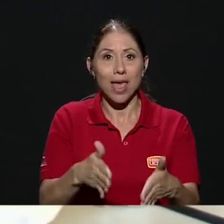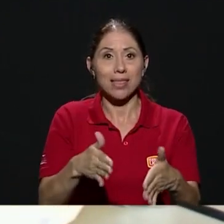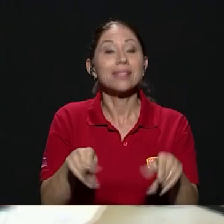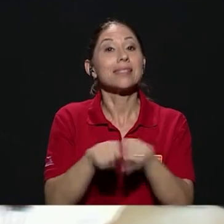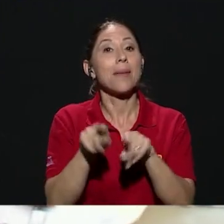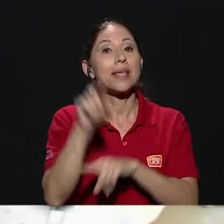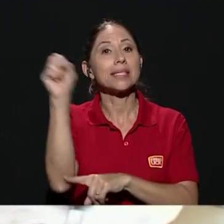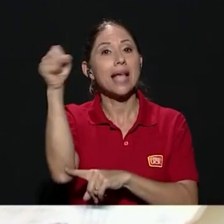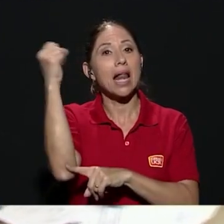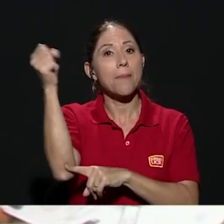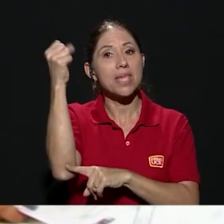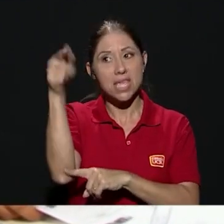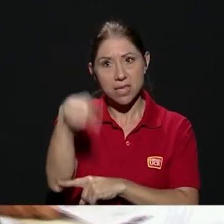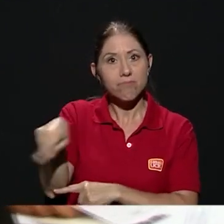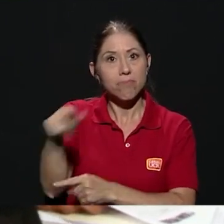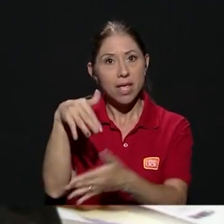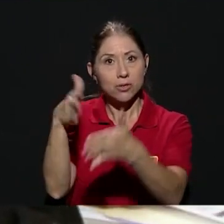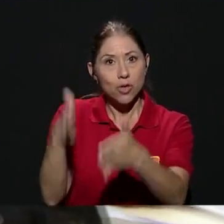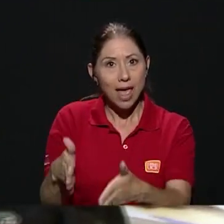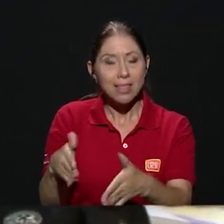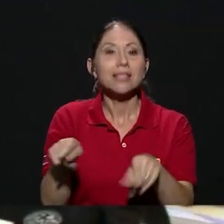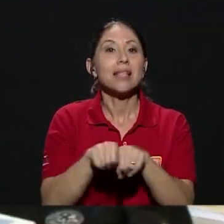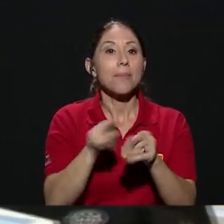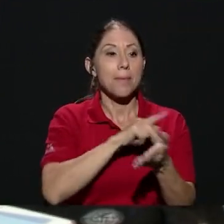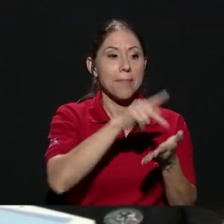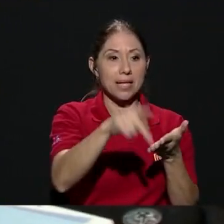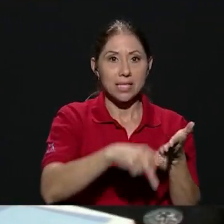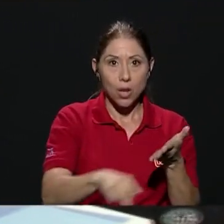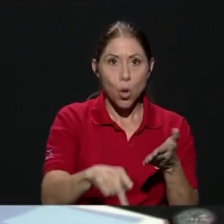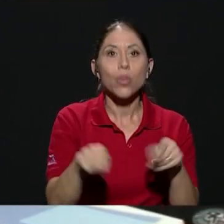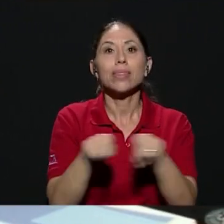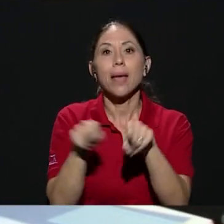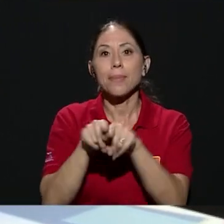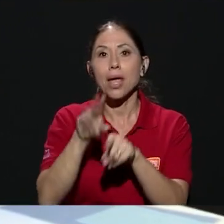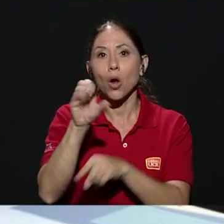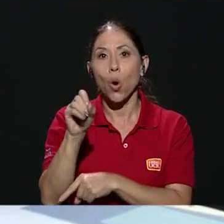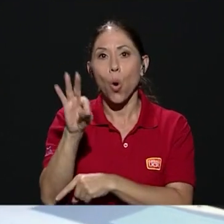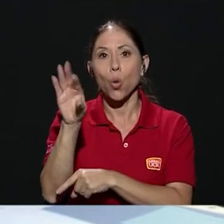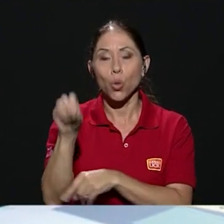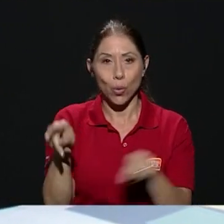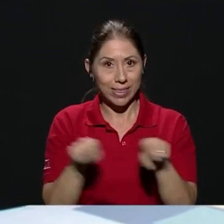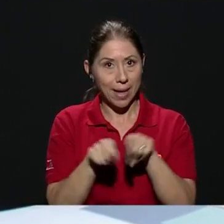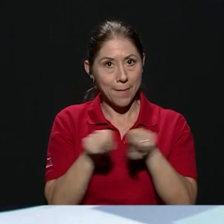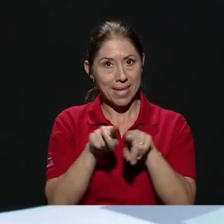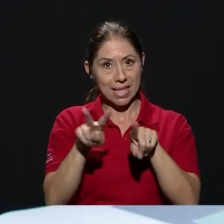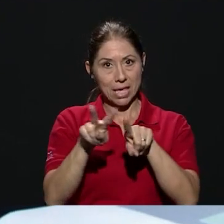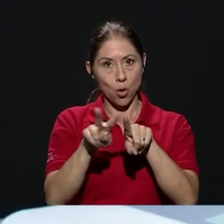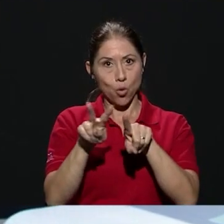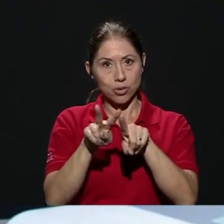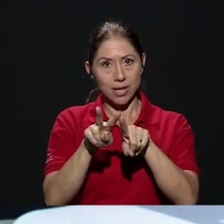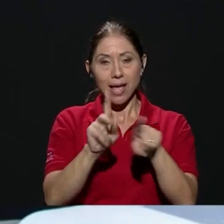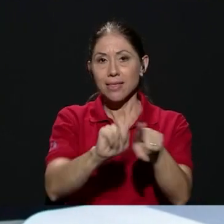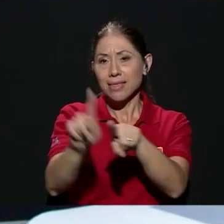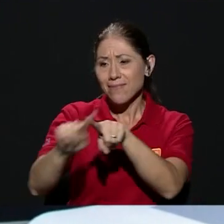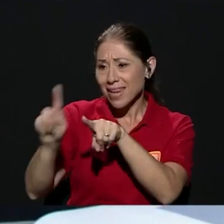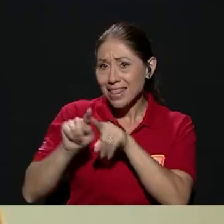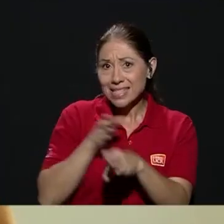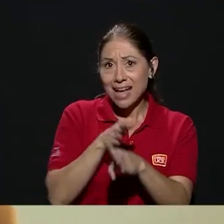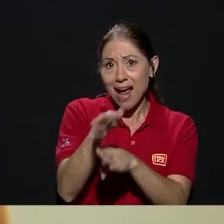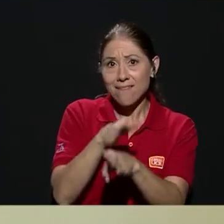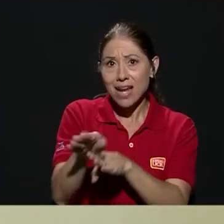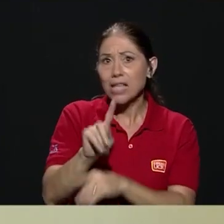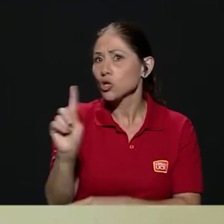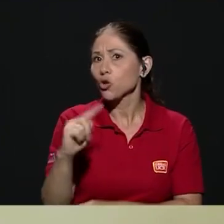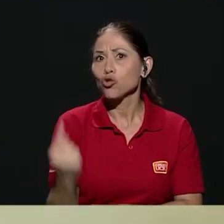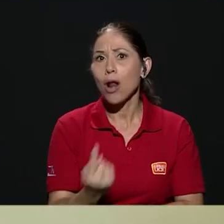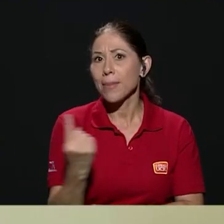estudiantes en Sarapiquí, tenemos estudiantes en Pérez Celedón, en Coto y en la sede de Nicoya, y en diferentes